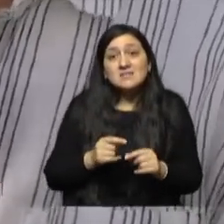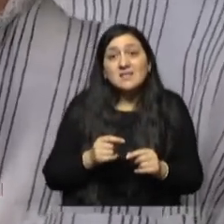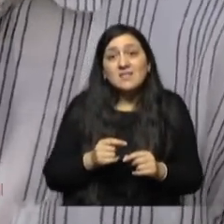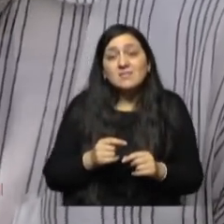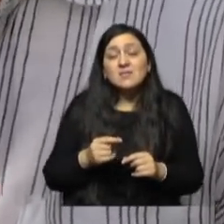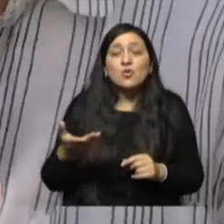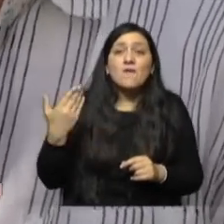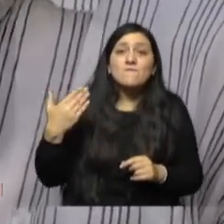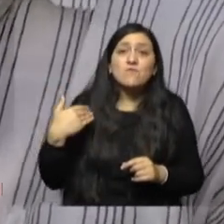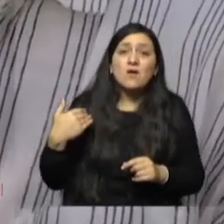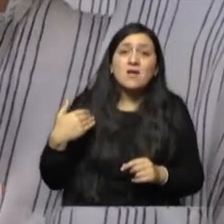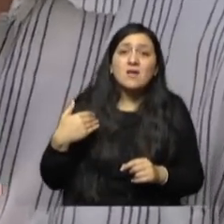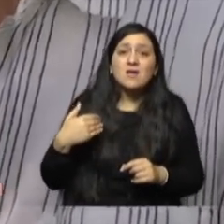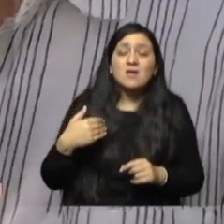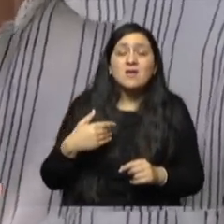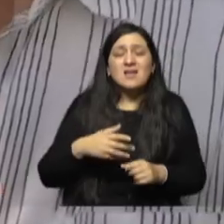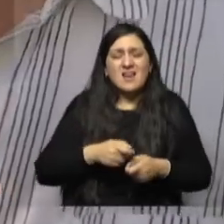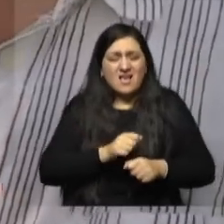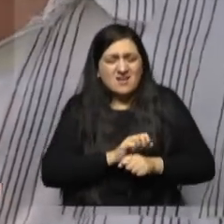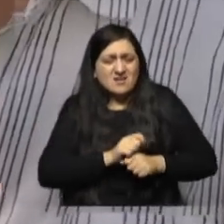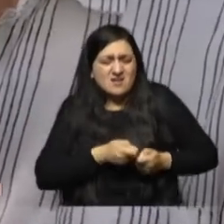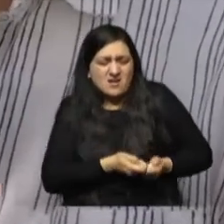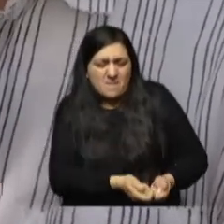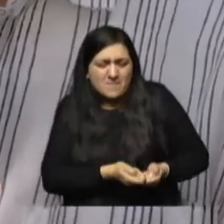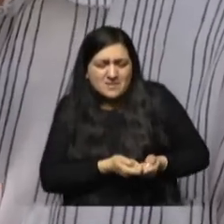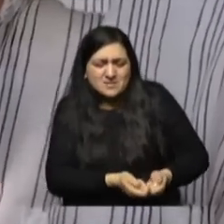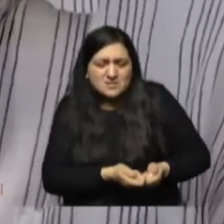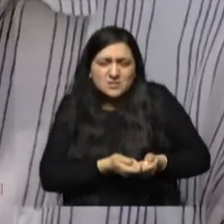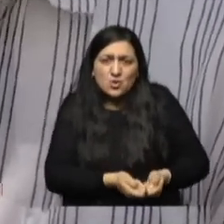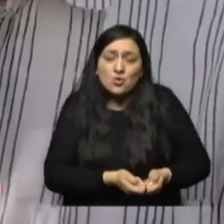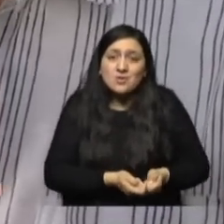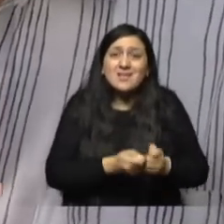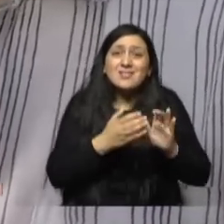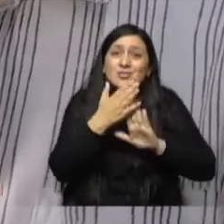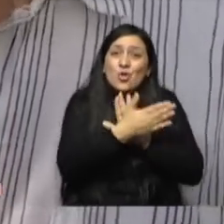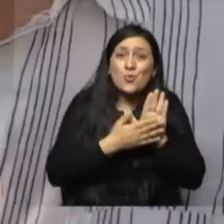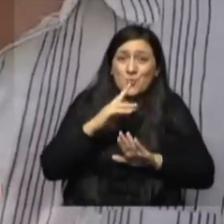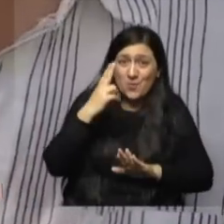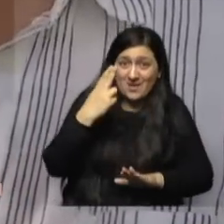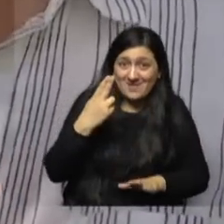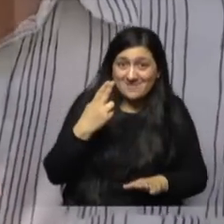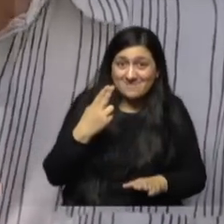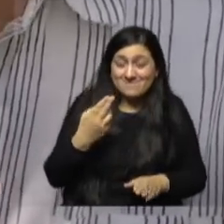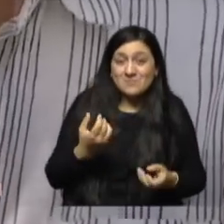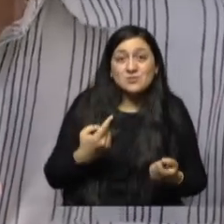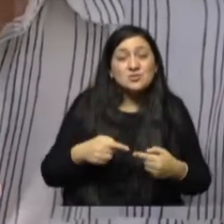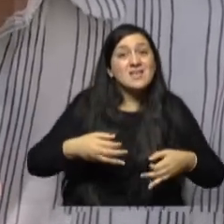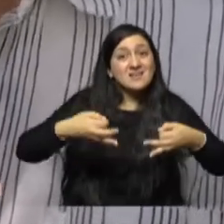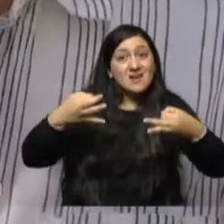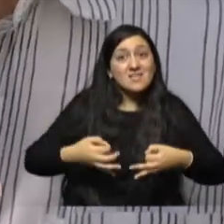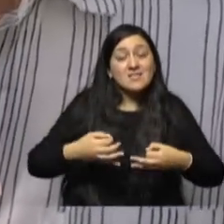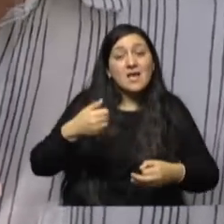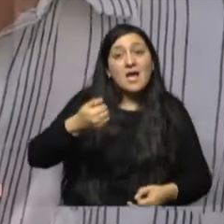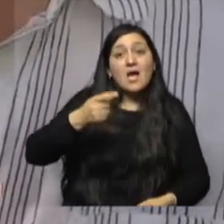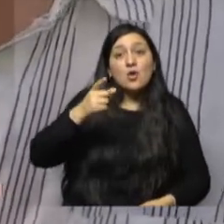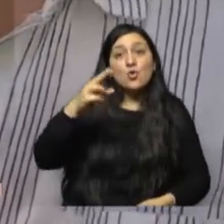fue el alcance de la represión en todo el territorio nacional. Entonces, en realidad, Ágora se